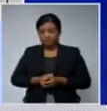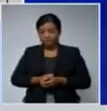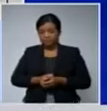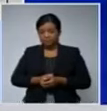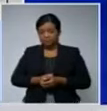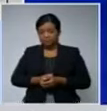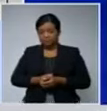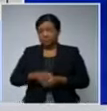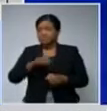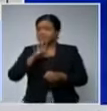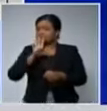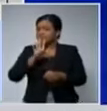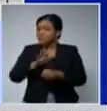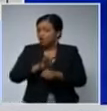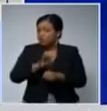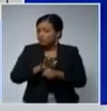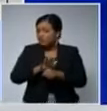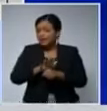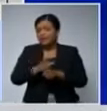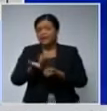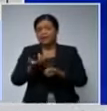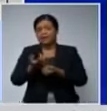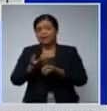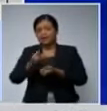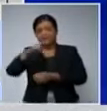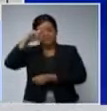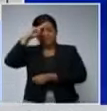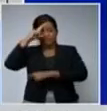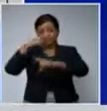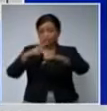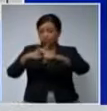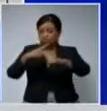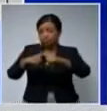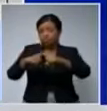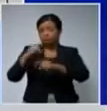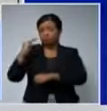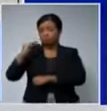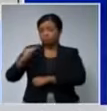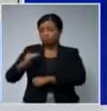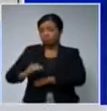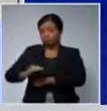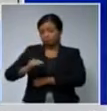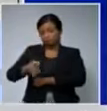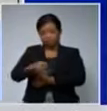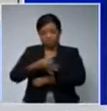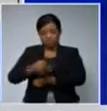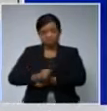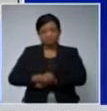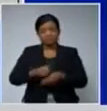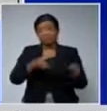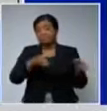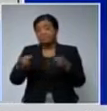Cruz deciden en ese orden. Pinar, que realmente